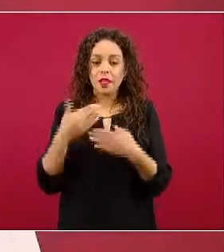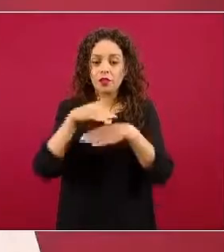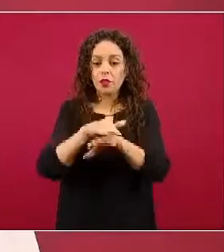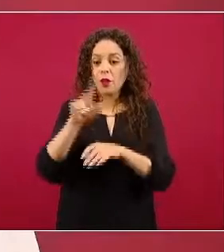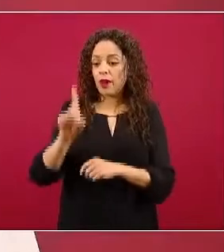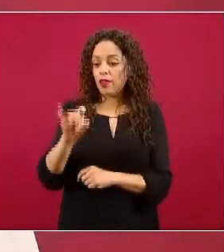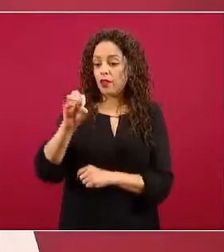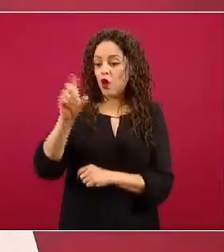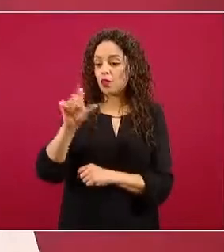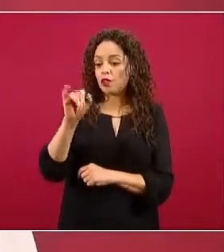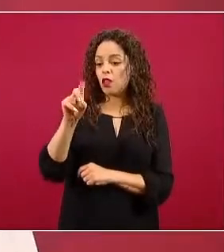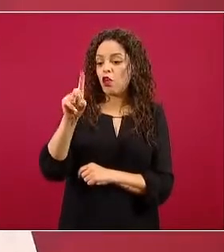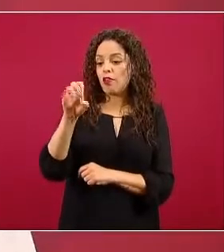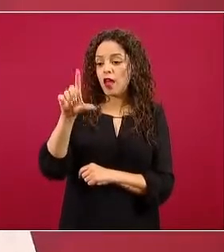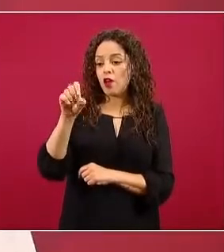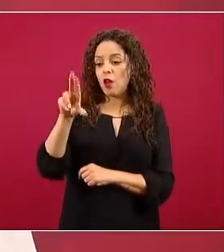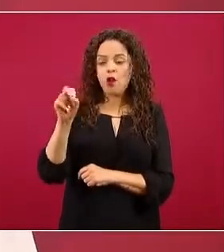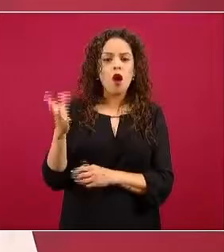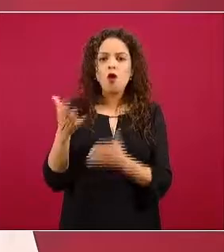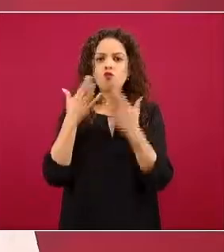un estudio,